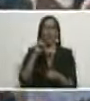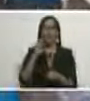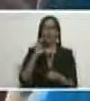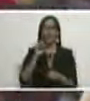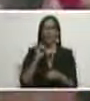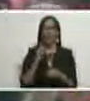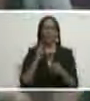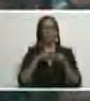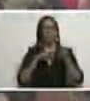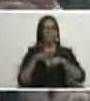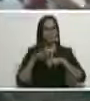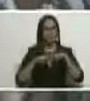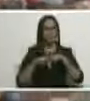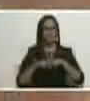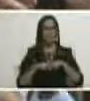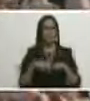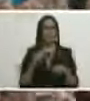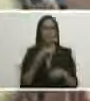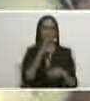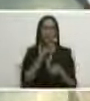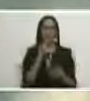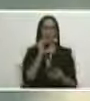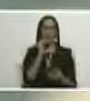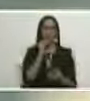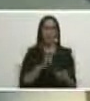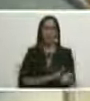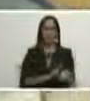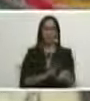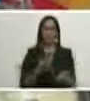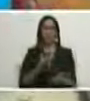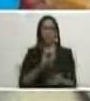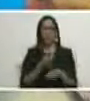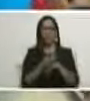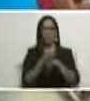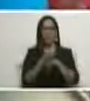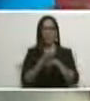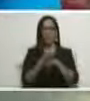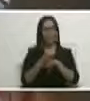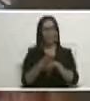construida por este magnífico joven, Víctor Clark,